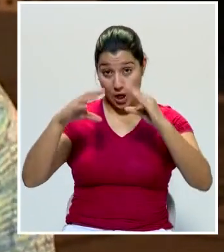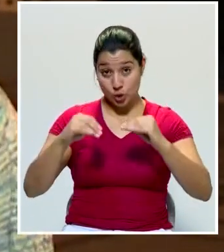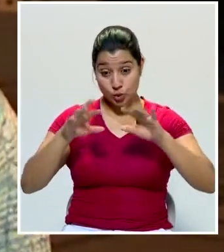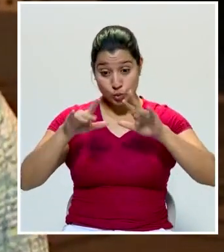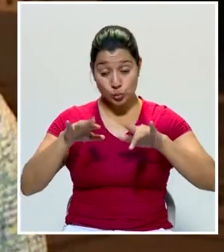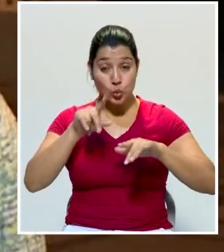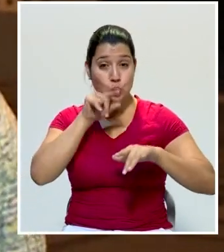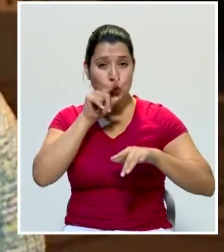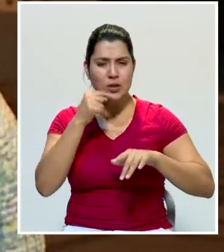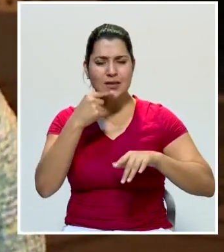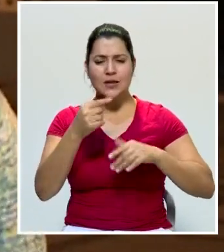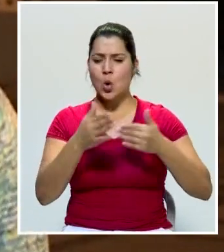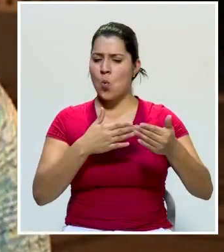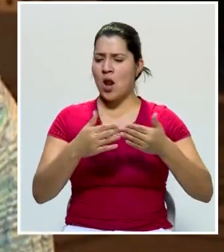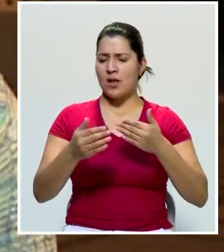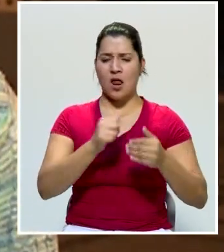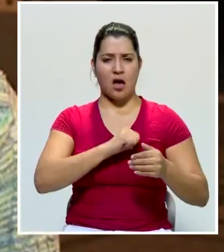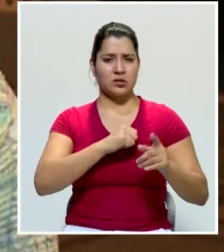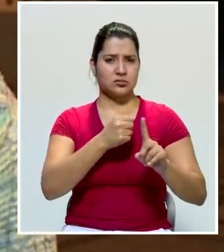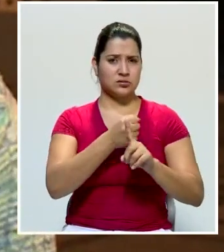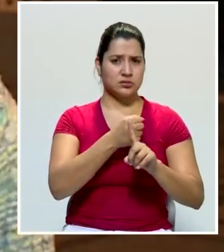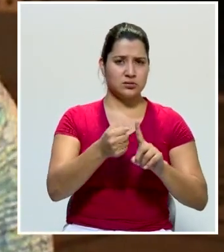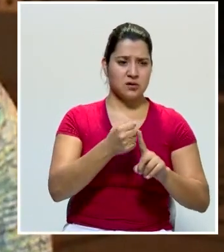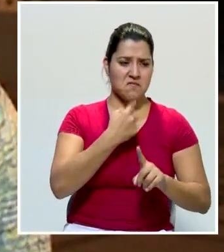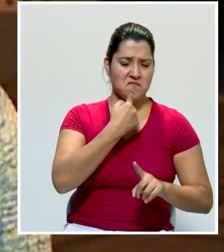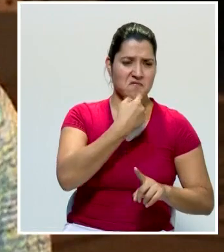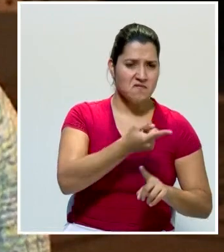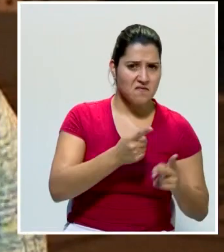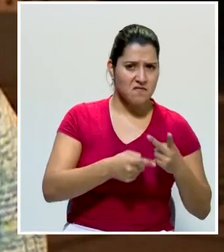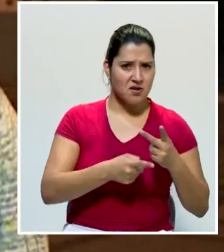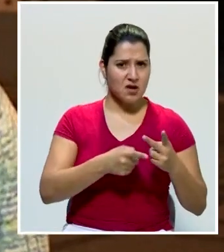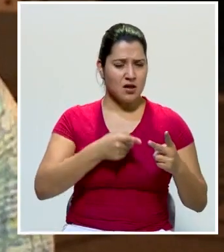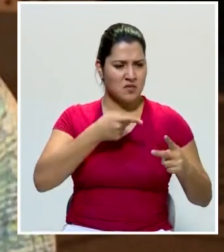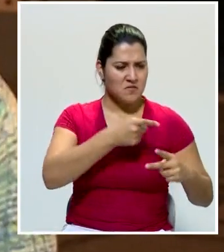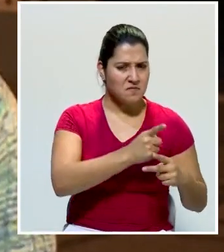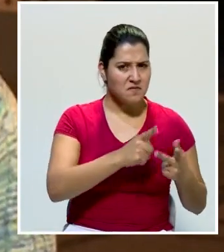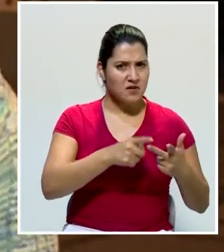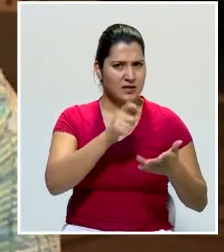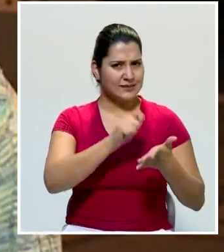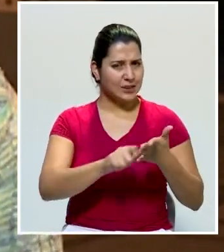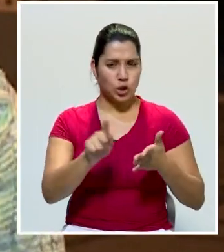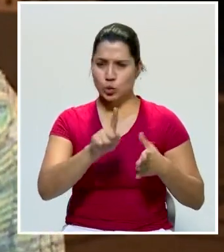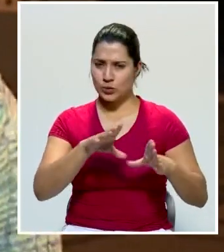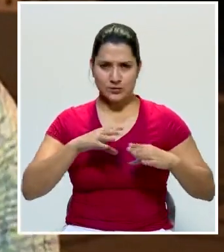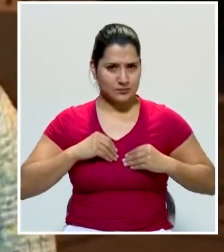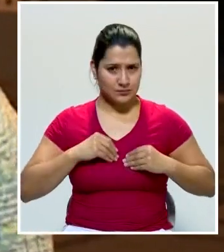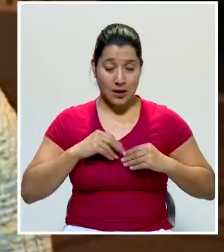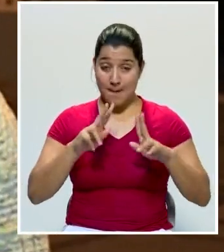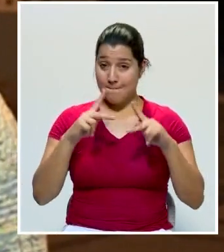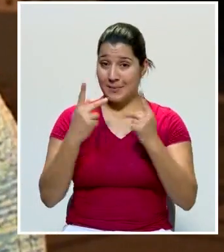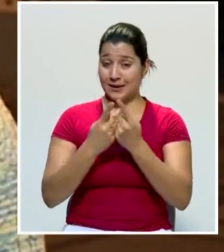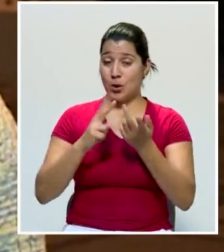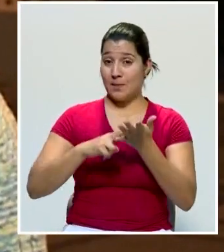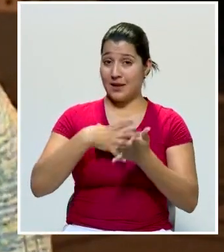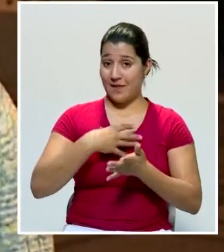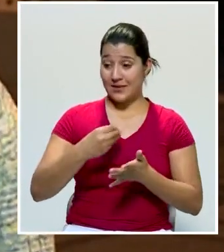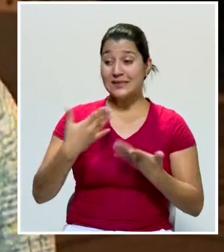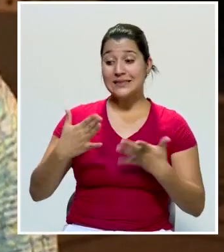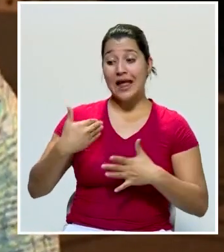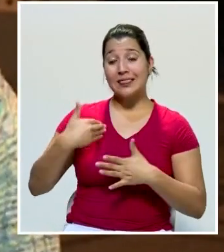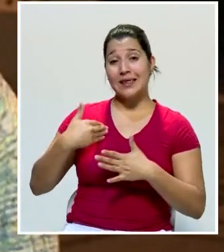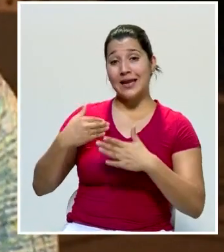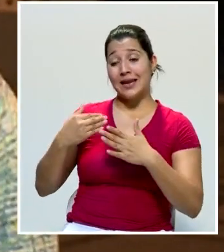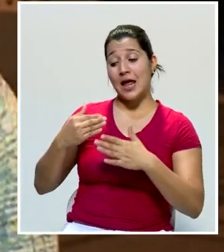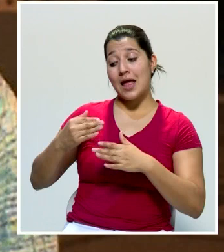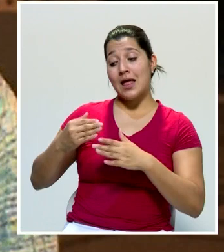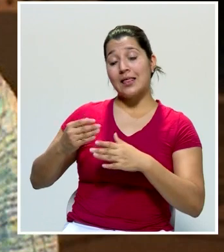lo siguiente: cualquier acto de violencia, sea física, verbal o escrita, es inaceptable. El PLN tiene su respectivo tribunal de ética y es